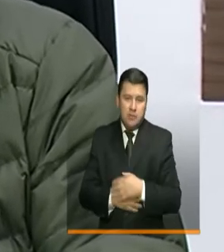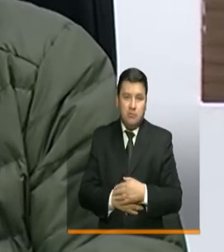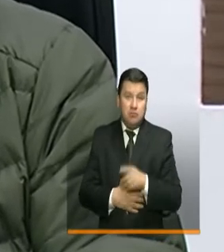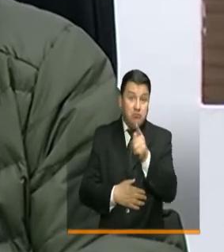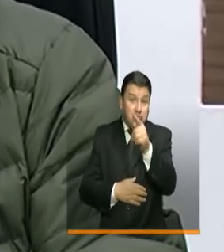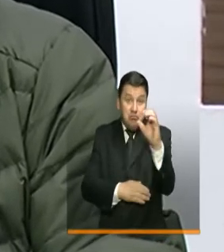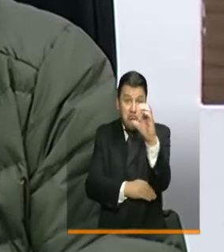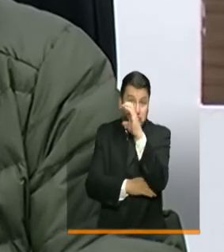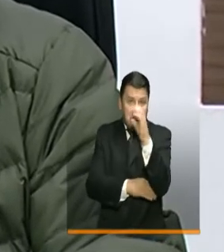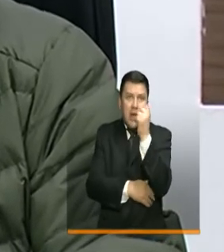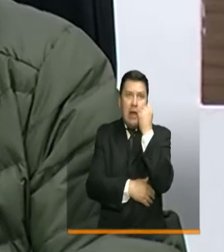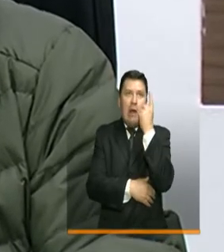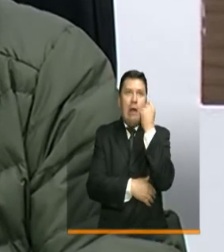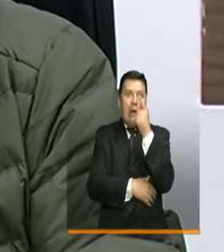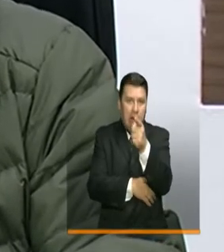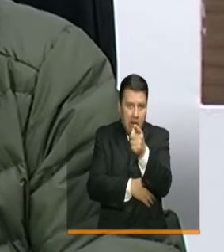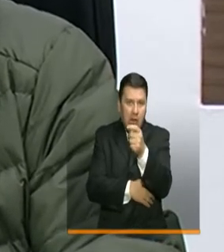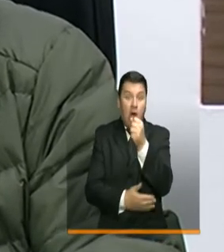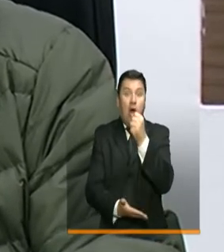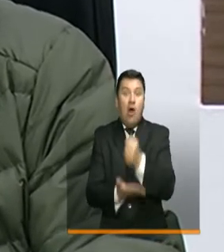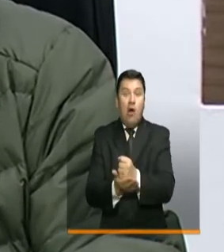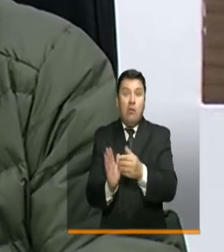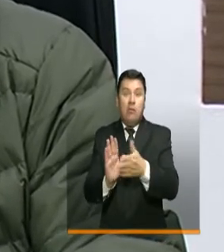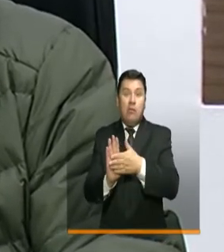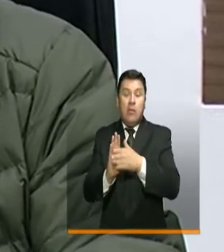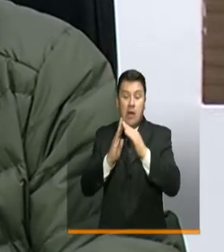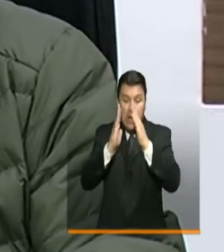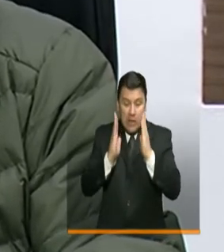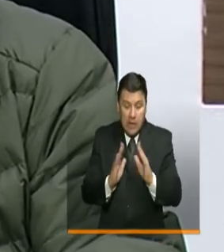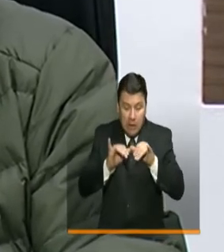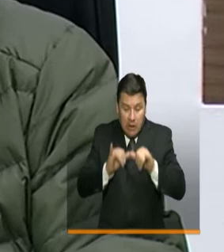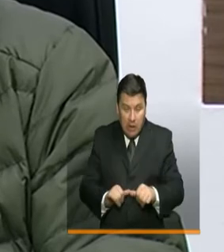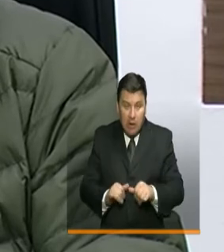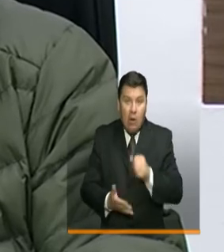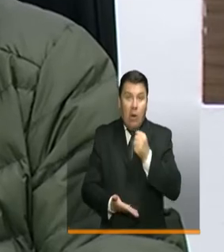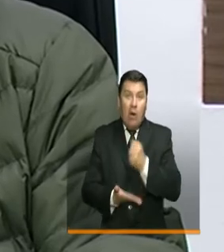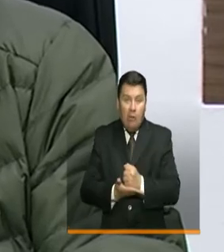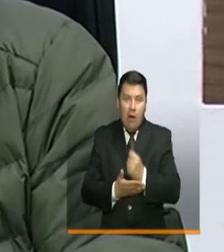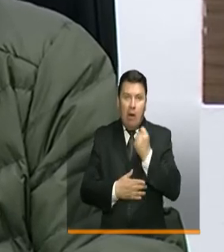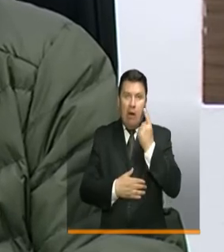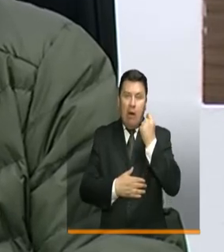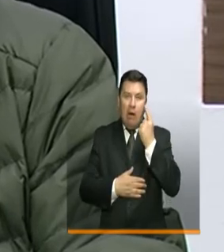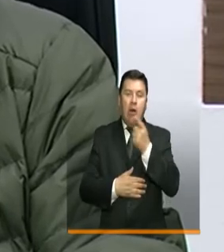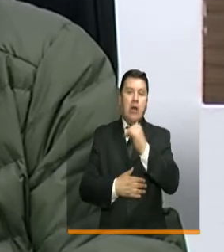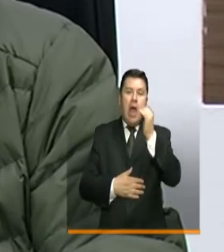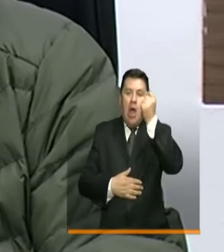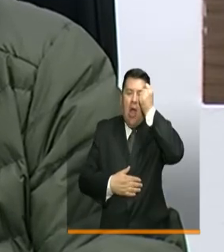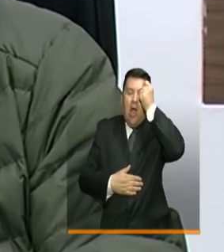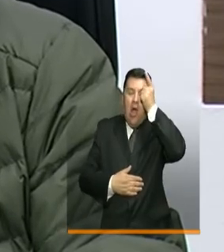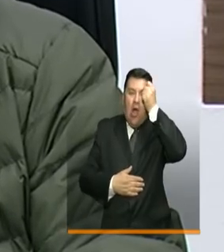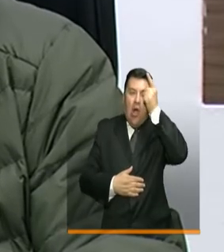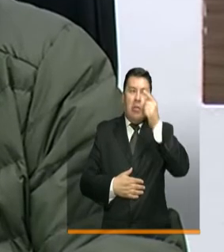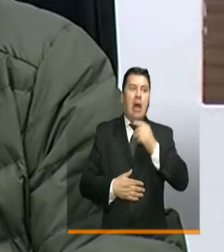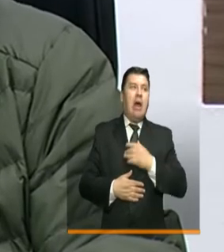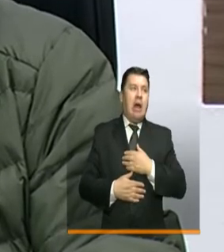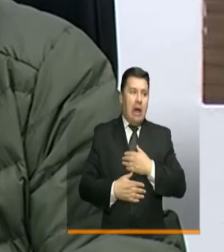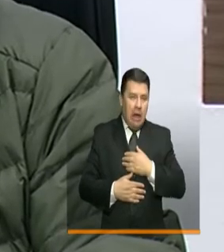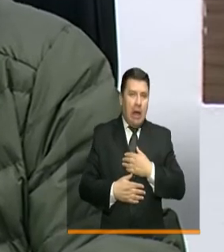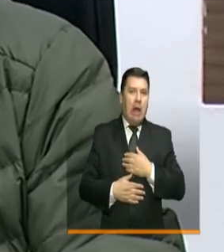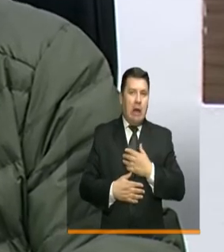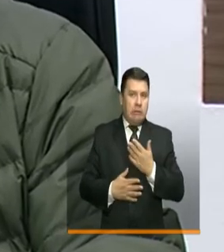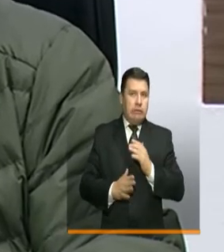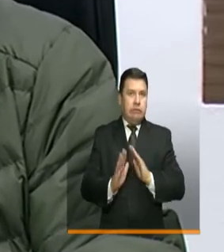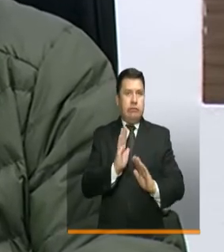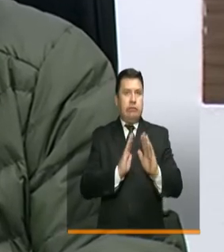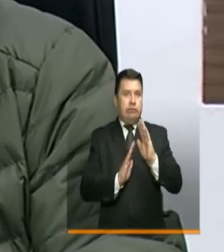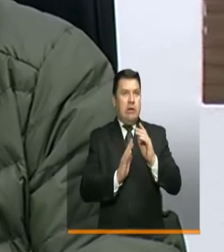Los colombianos han entendido bien la obligatoriedad del aislamiento preventivo obligatorio. Han comprendido que de lo que se trata es de